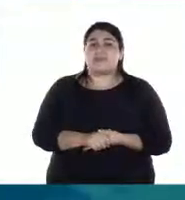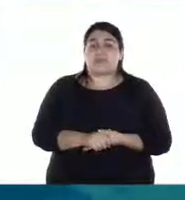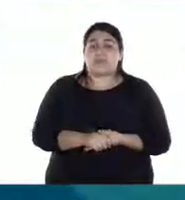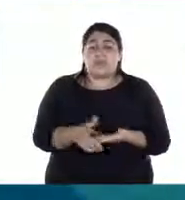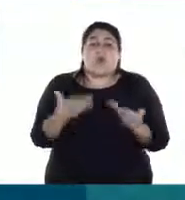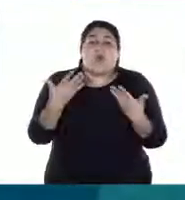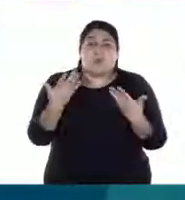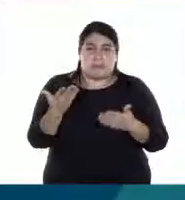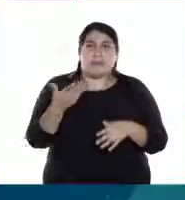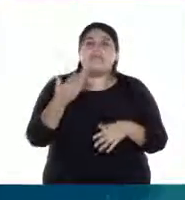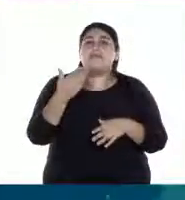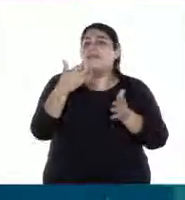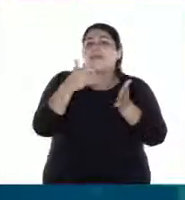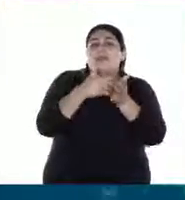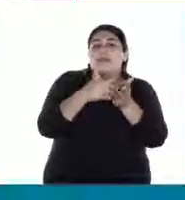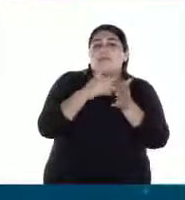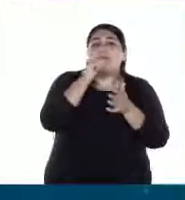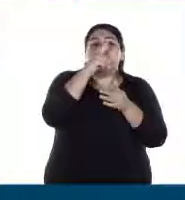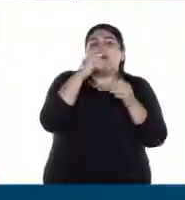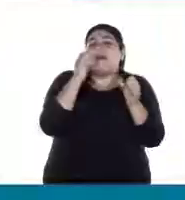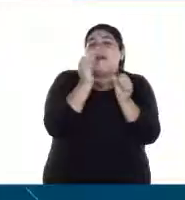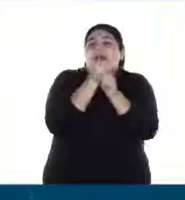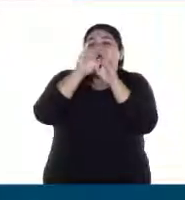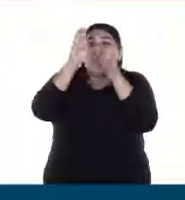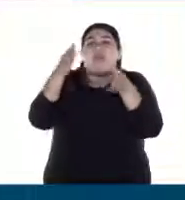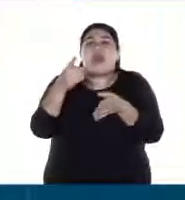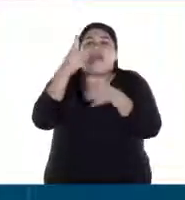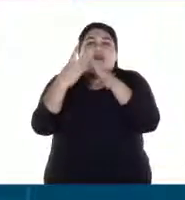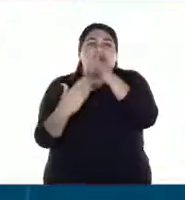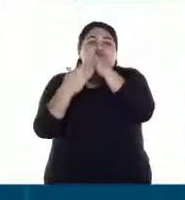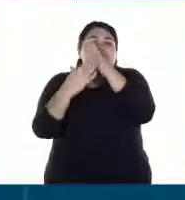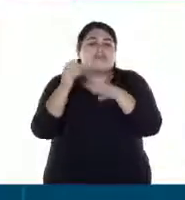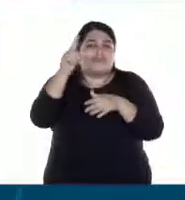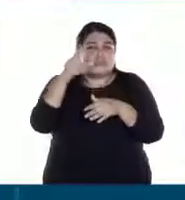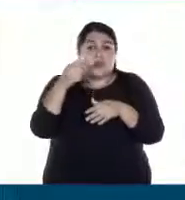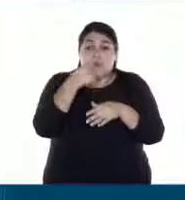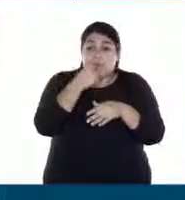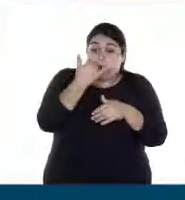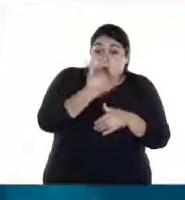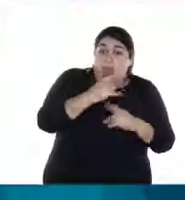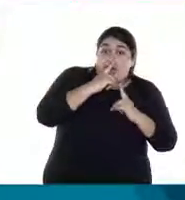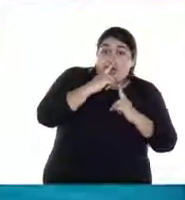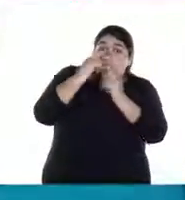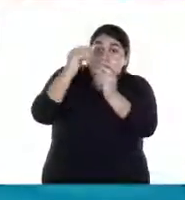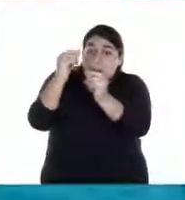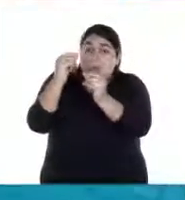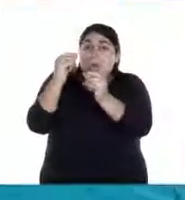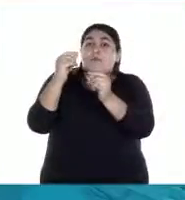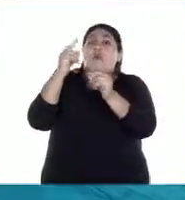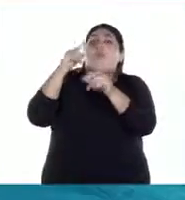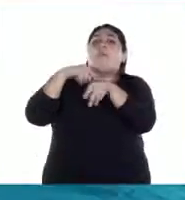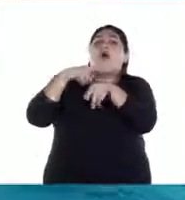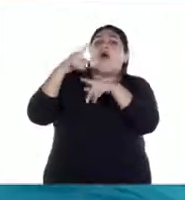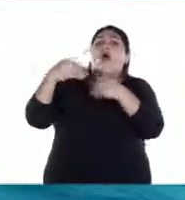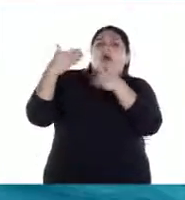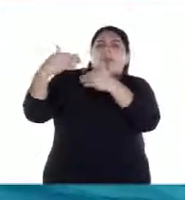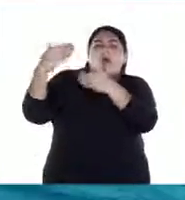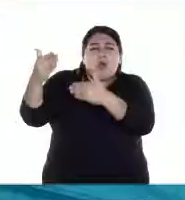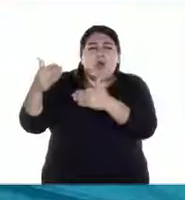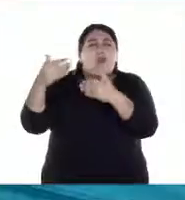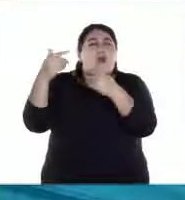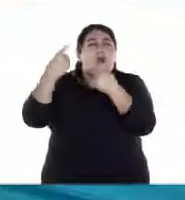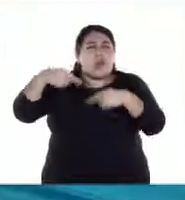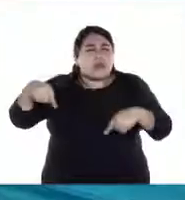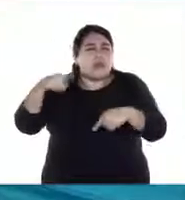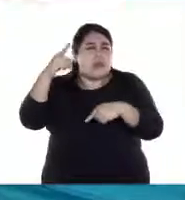Obviamente por parte de los grandes laboratorios. Es decir, que si hubiese reclamos por posibles efectos adversos de las